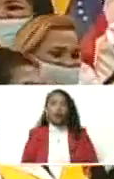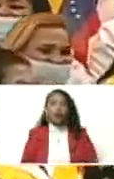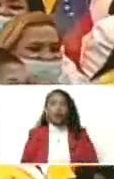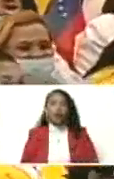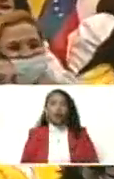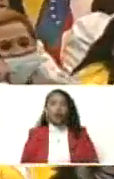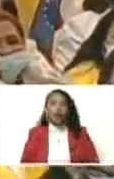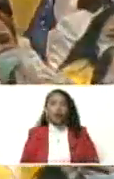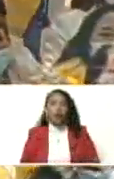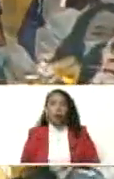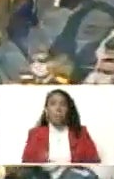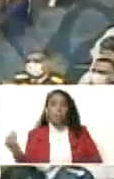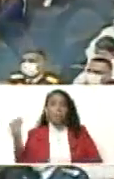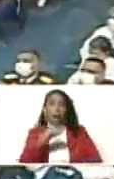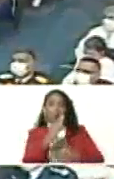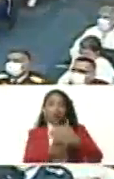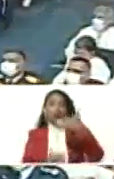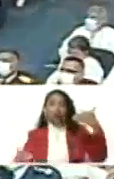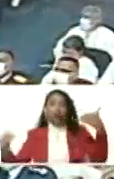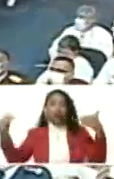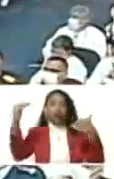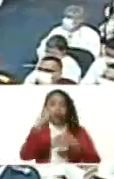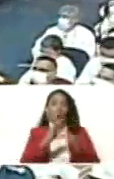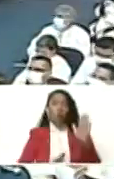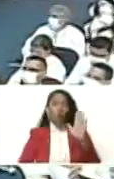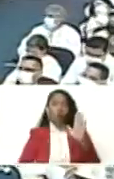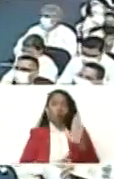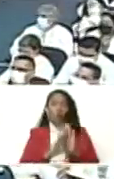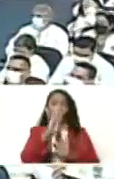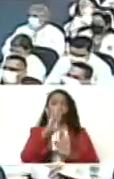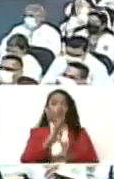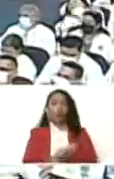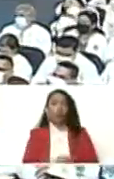salto más, un paso más arriba